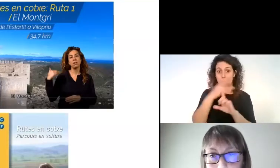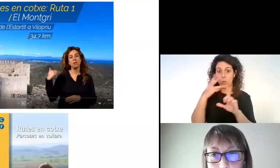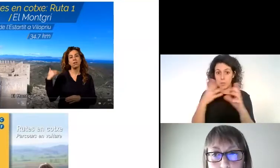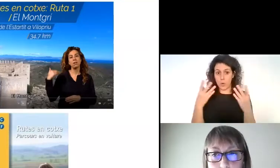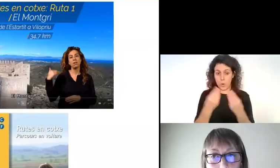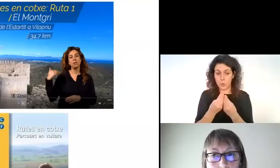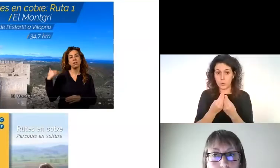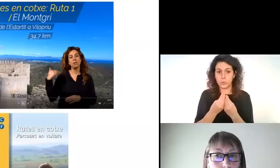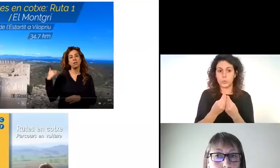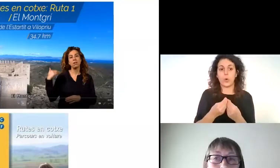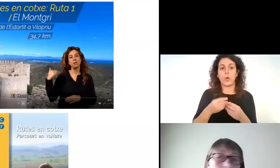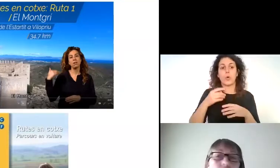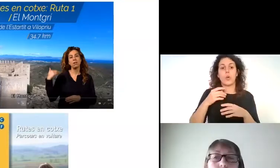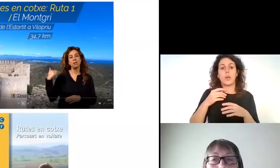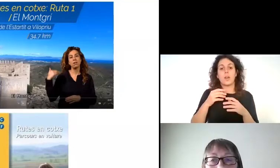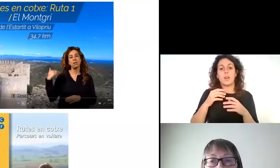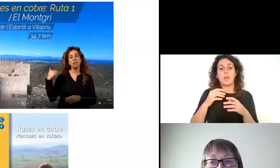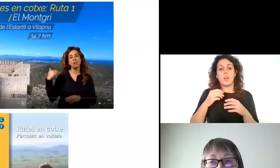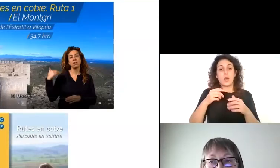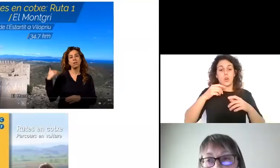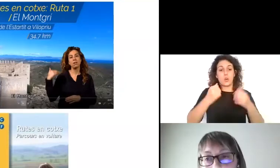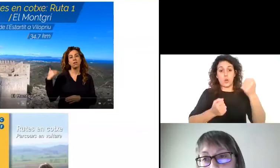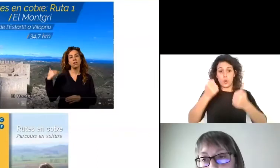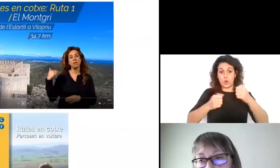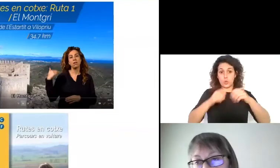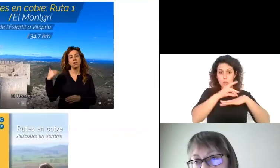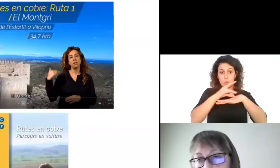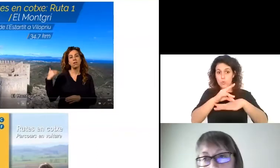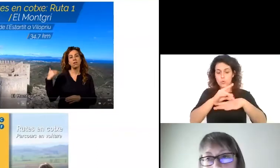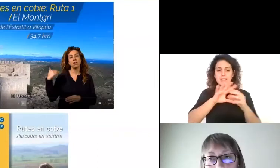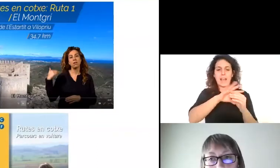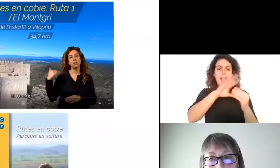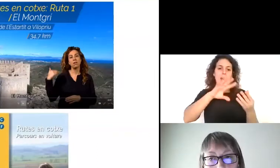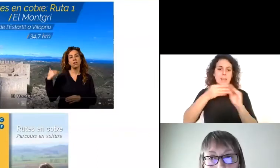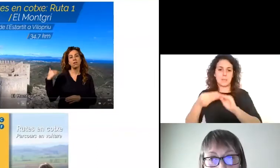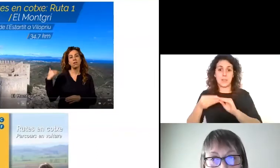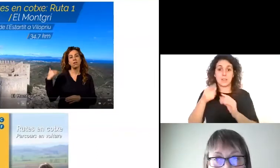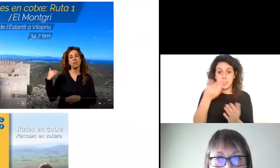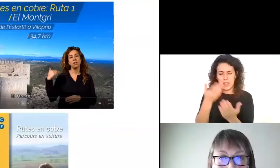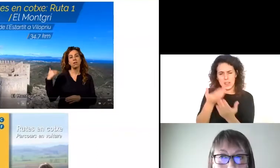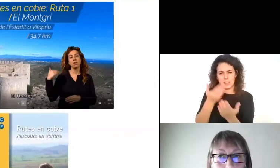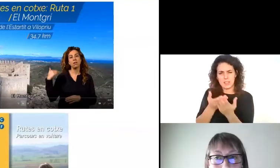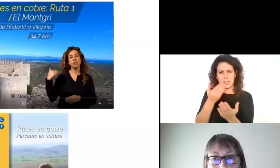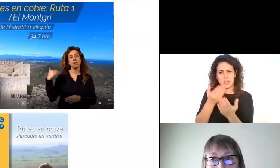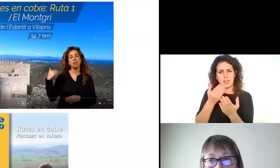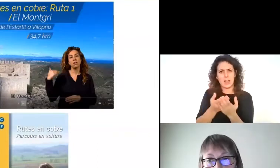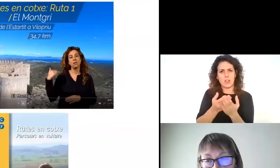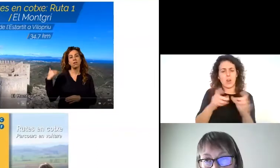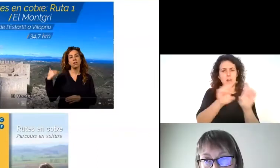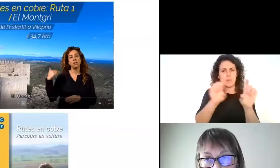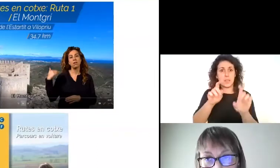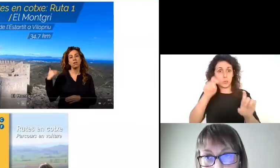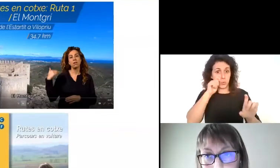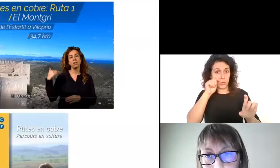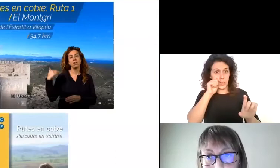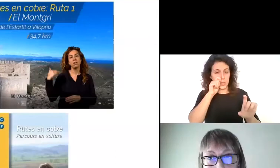se llama Rutas en Coche, es uno de los folletos más solicitados tanto en las oficinas de turismo de nuestra comarca como a nivel